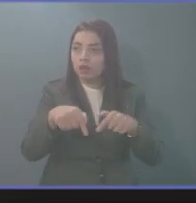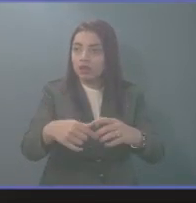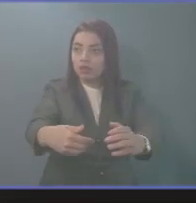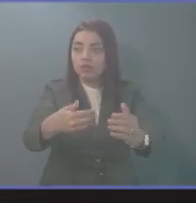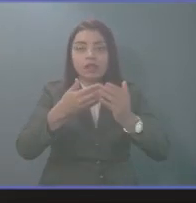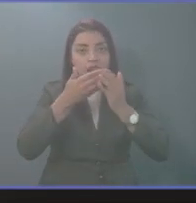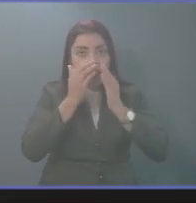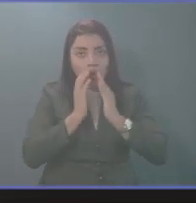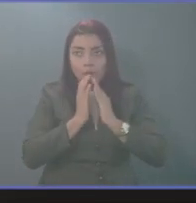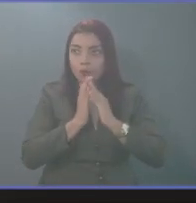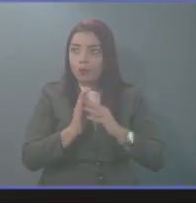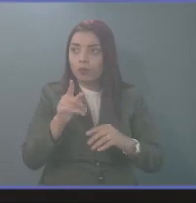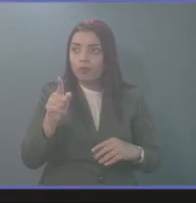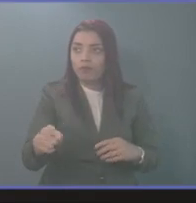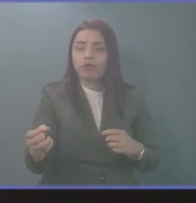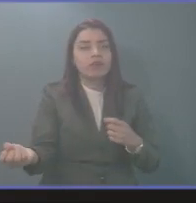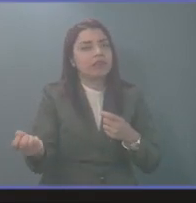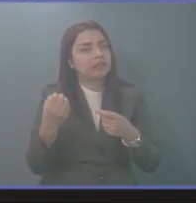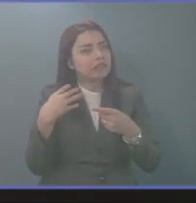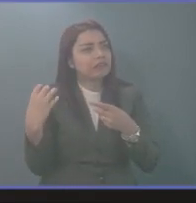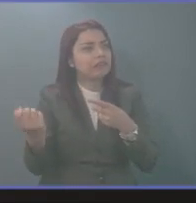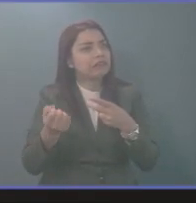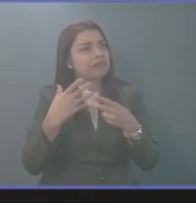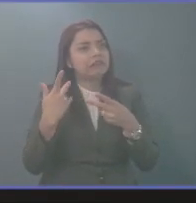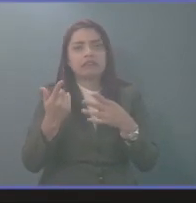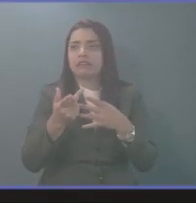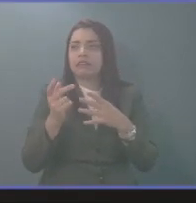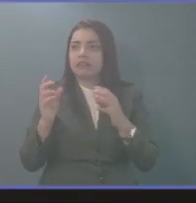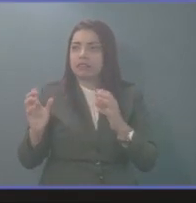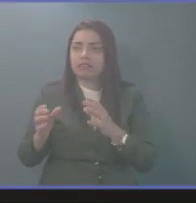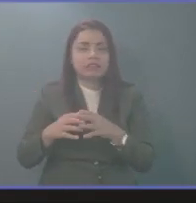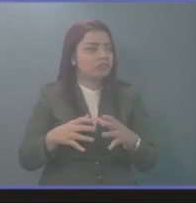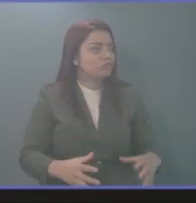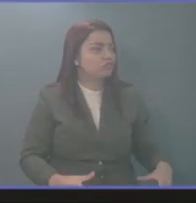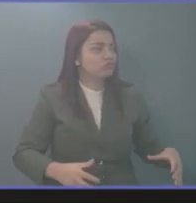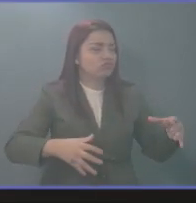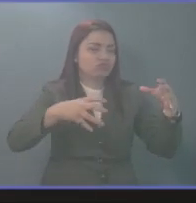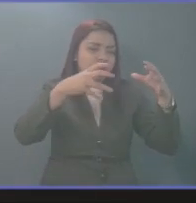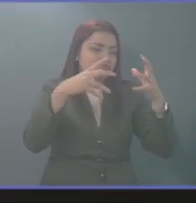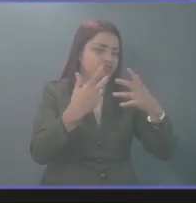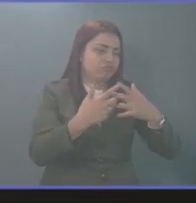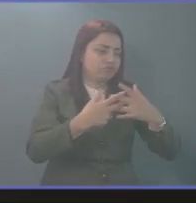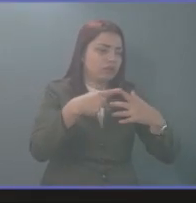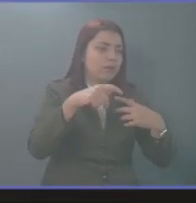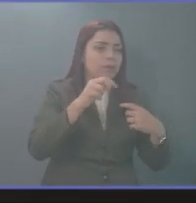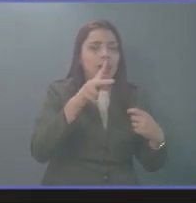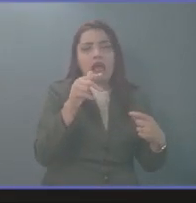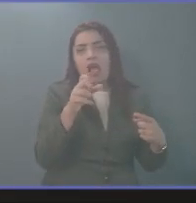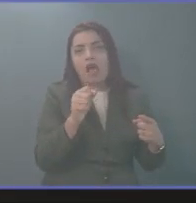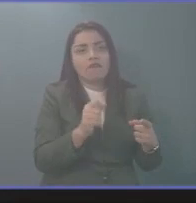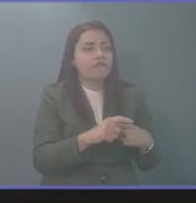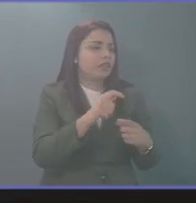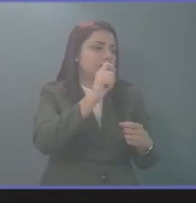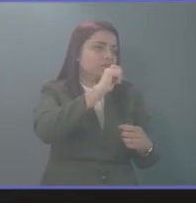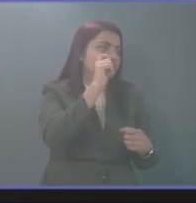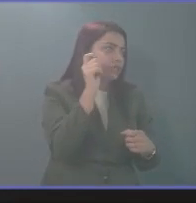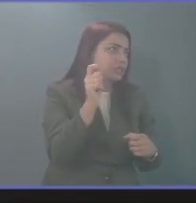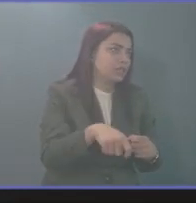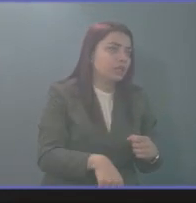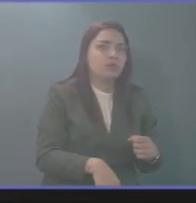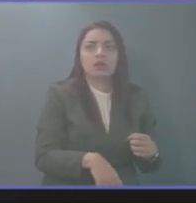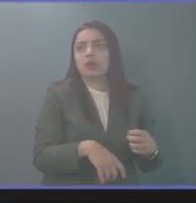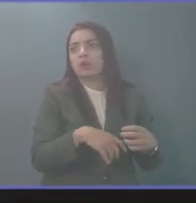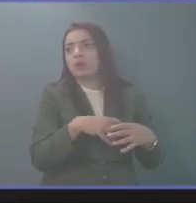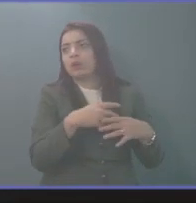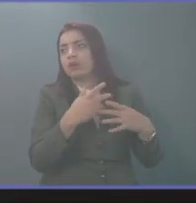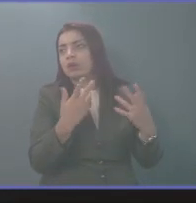agua. Usted nos ha mencionado que todo el equipo de las pavas, que los decantadores no le funcionan, de los 4 no